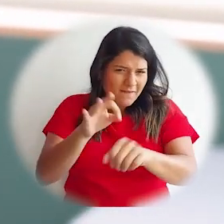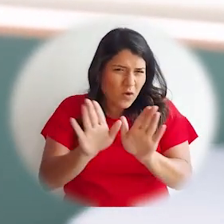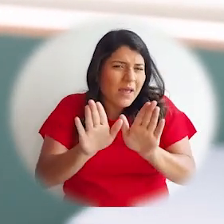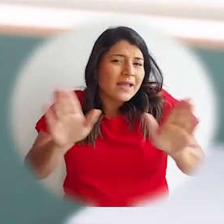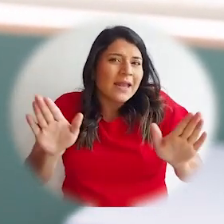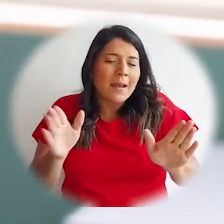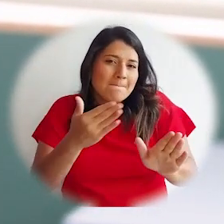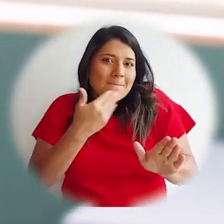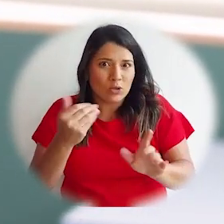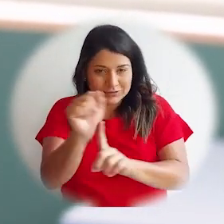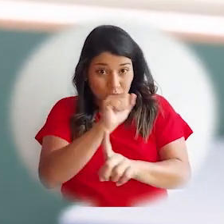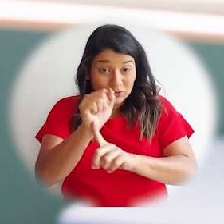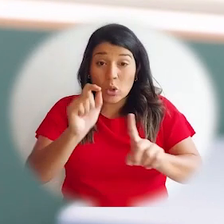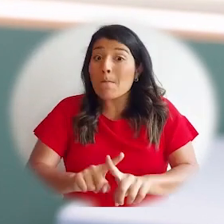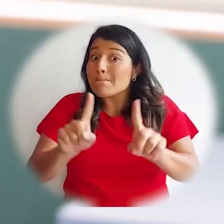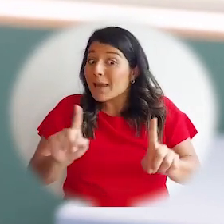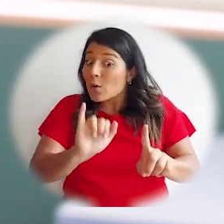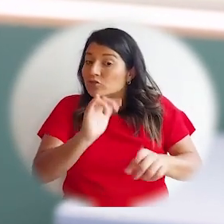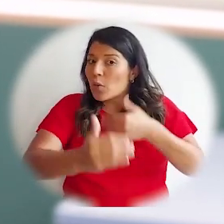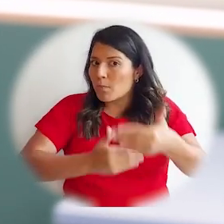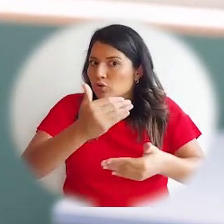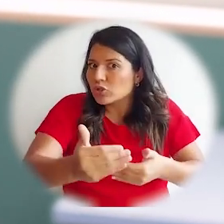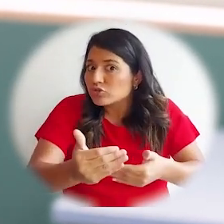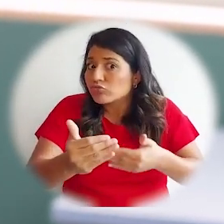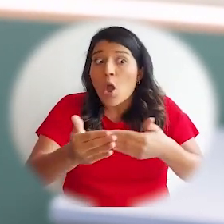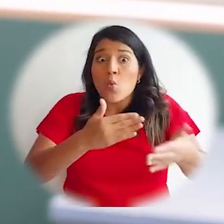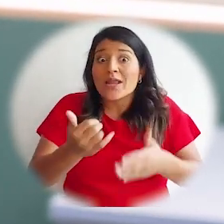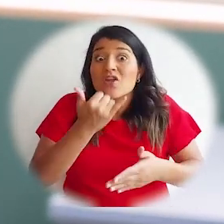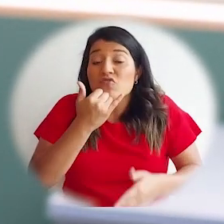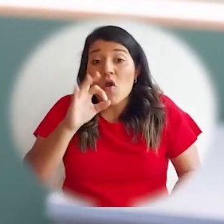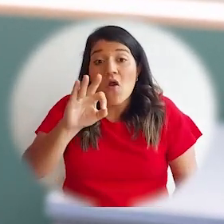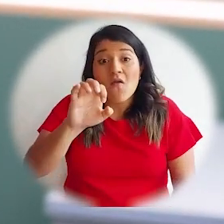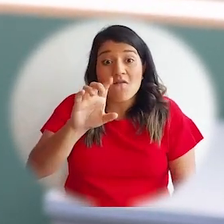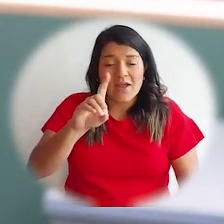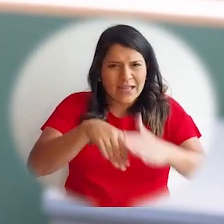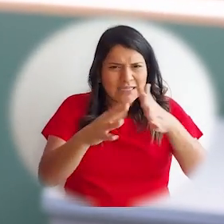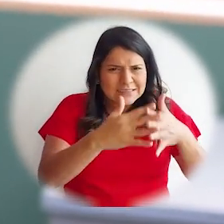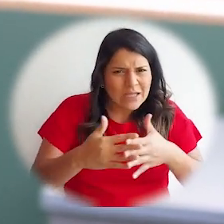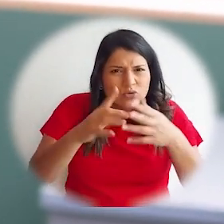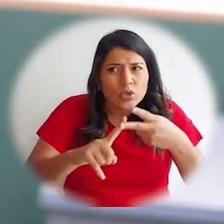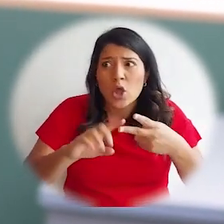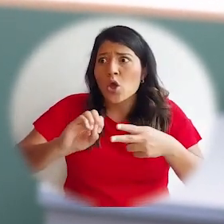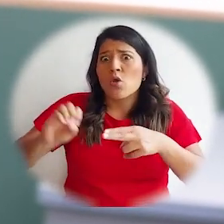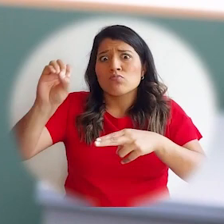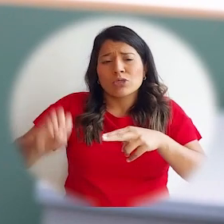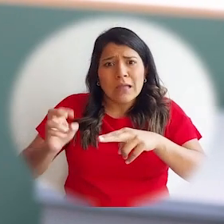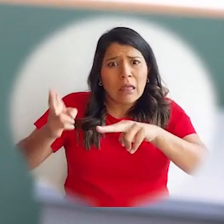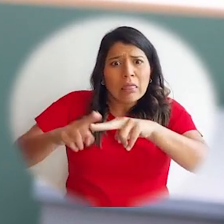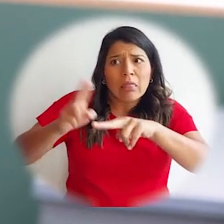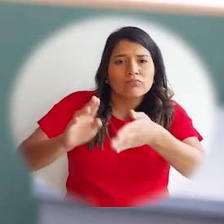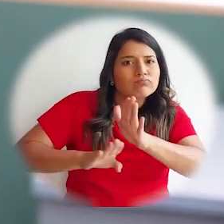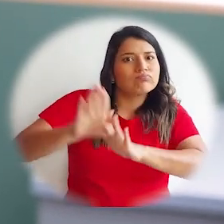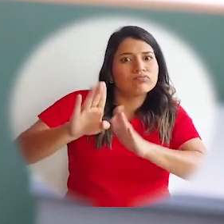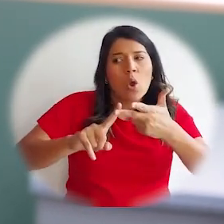entorno. Sin embargo, esto es un proceso. Un paso en falso de la Fed en Estados Unidos, una subida abrupta de tasas o mayores efectos de las variantes